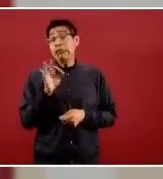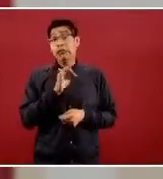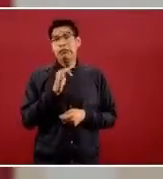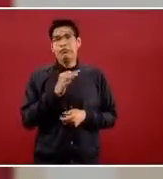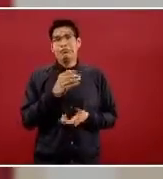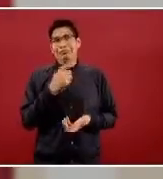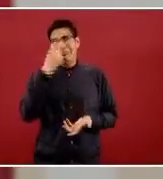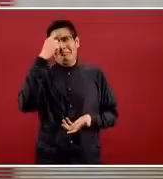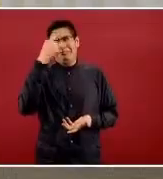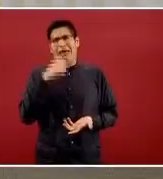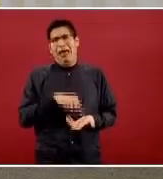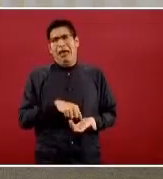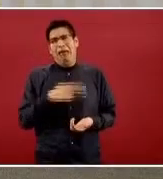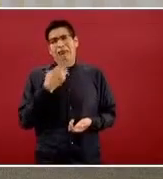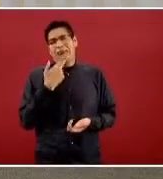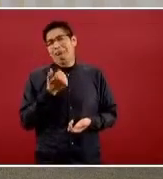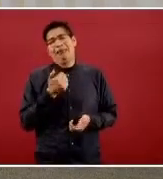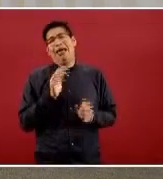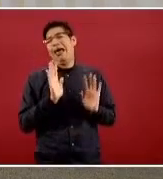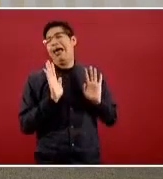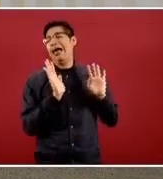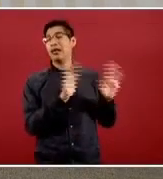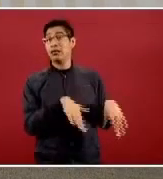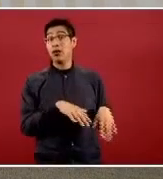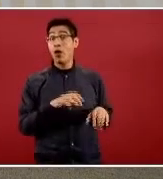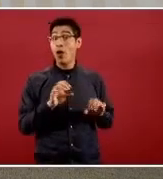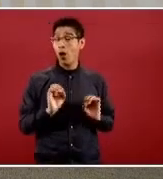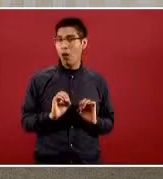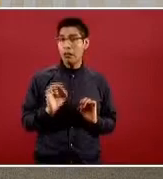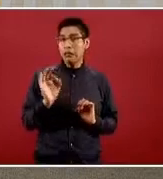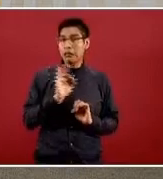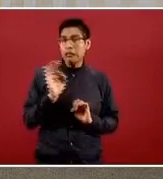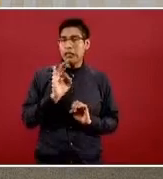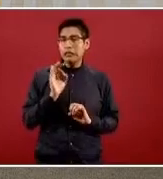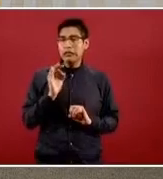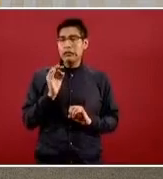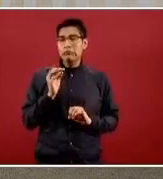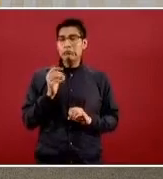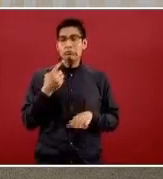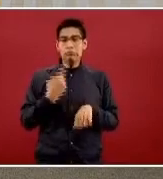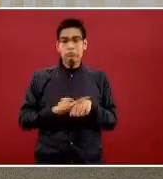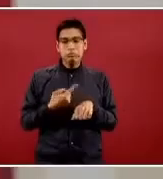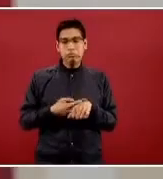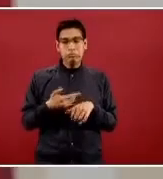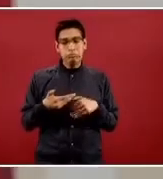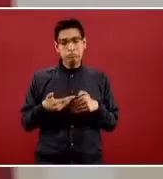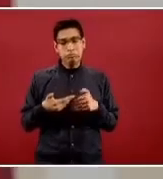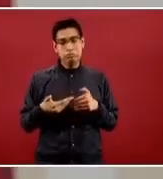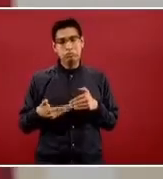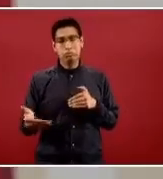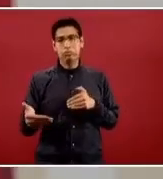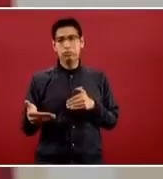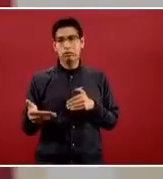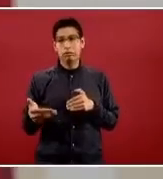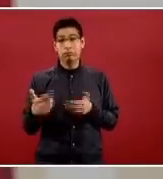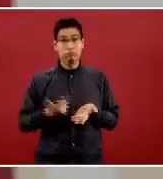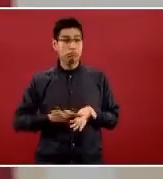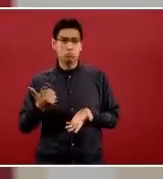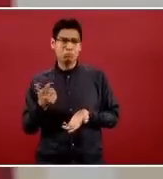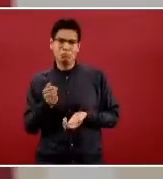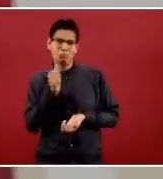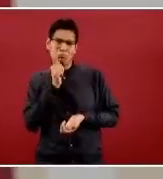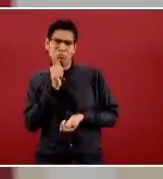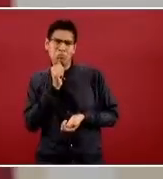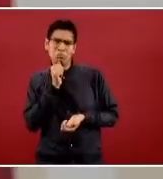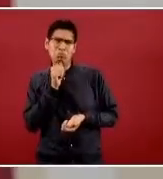la recomendación de que si comienza con alguna sintomatología y no requiere, no muestra datos de gravedad y